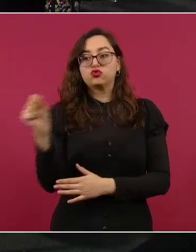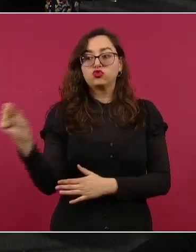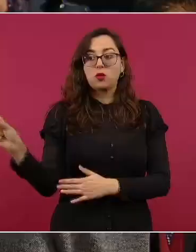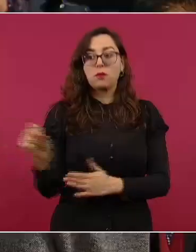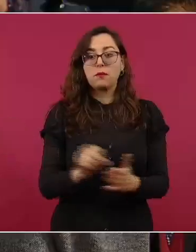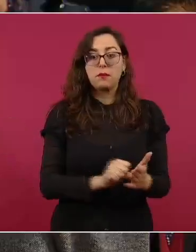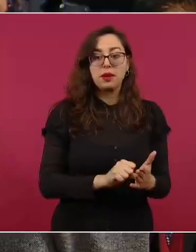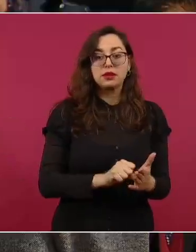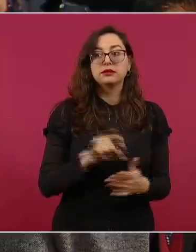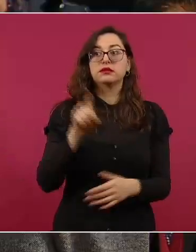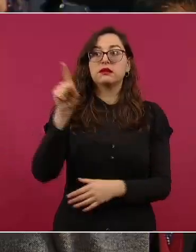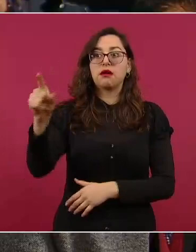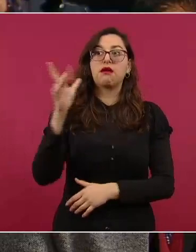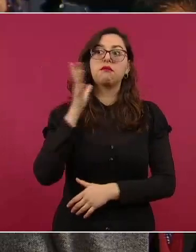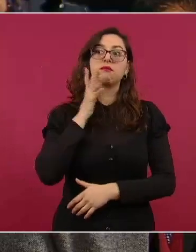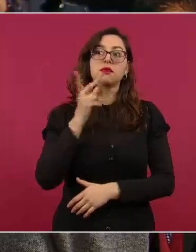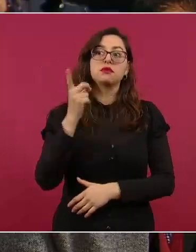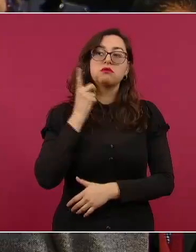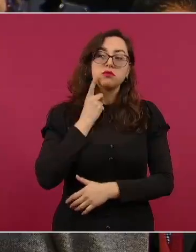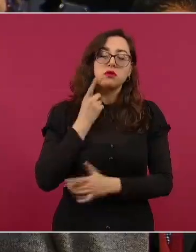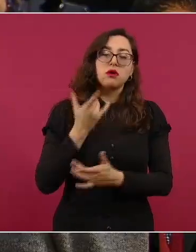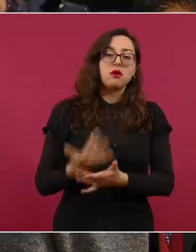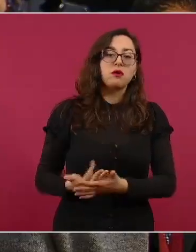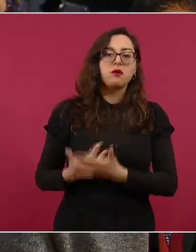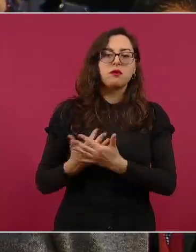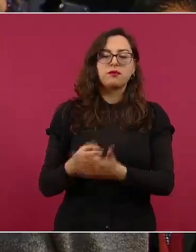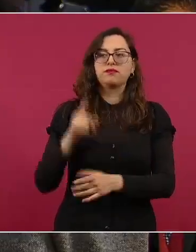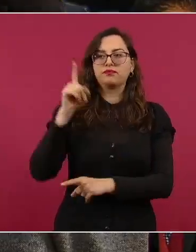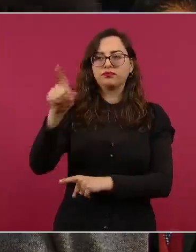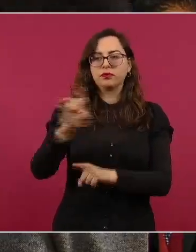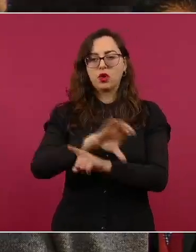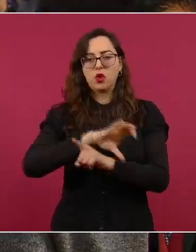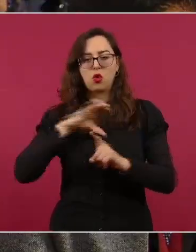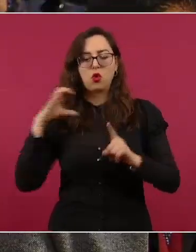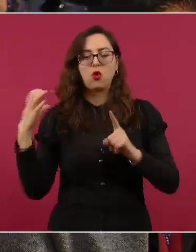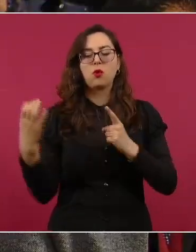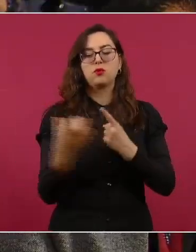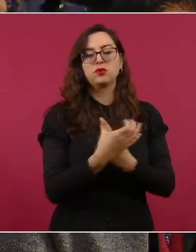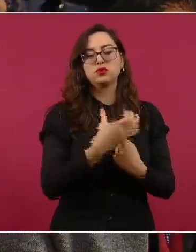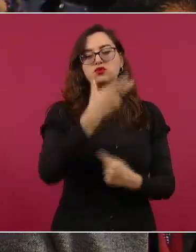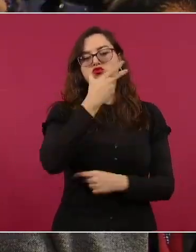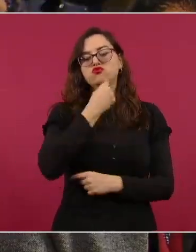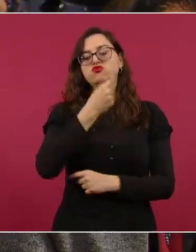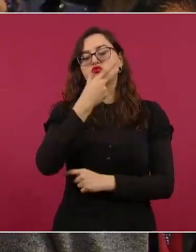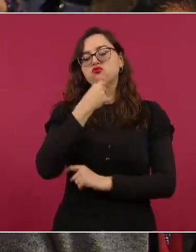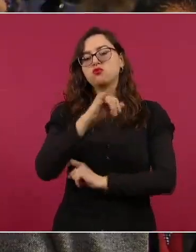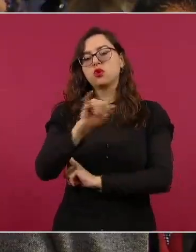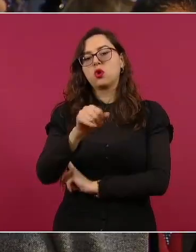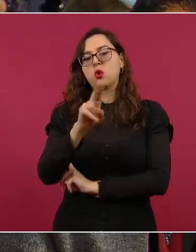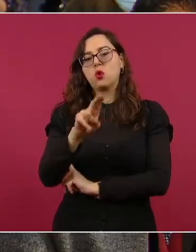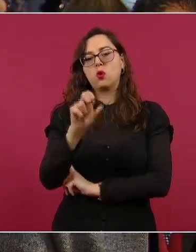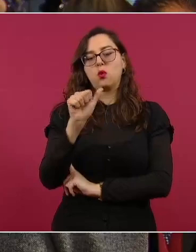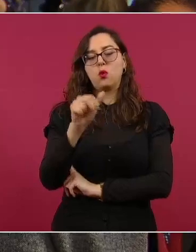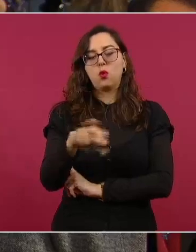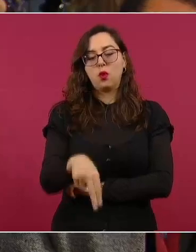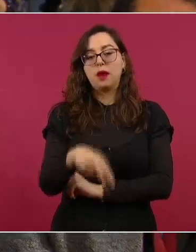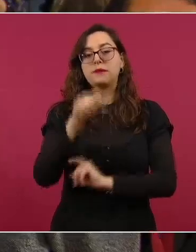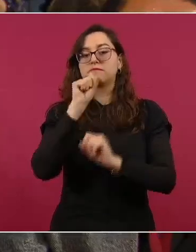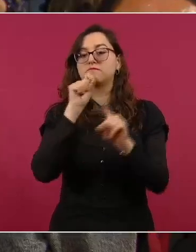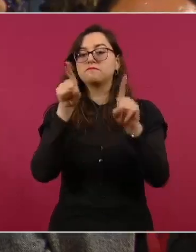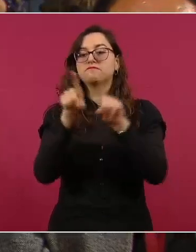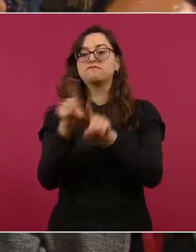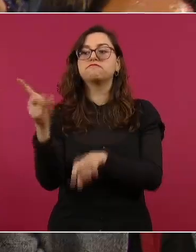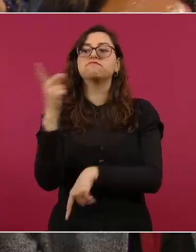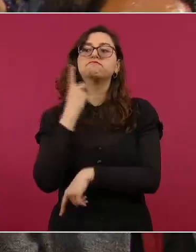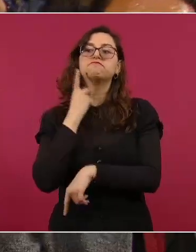Constitucionales de la Cámara de Diputados que preside el diputado Juan Ramiro Robledo Ruiz de Morena y sobre la que diputados de diversas filiaciones